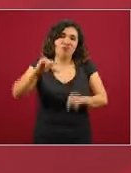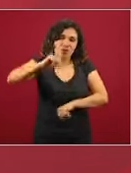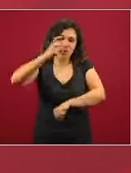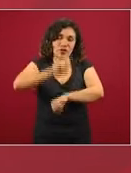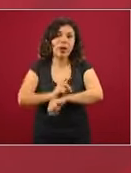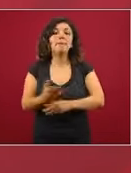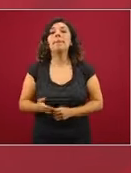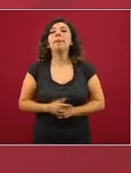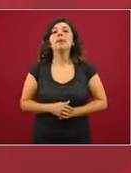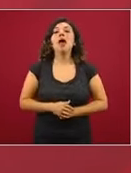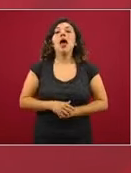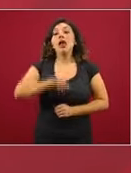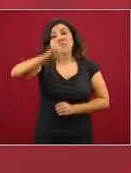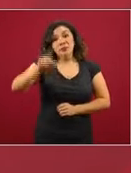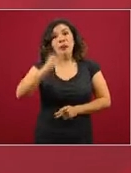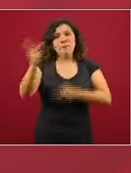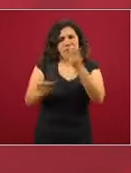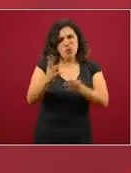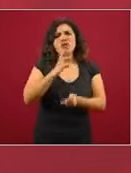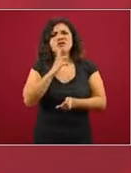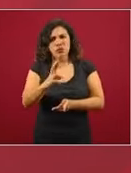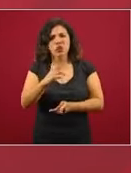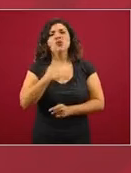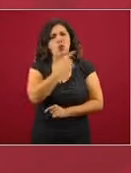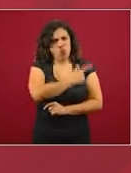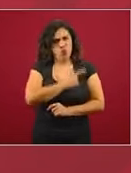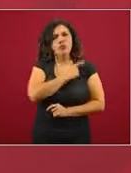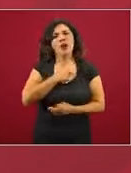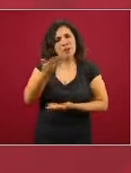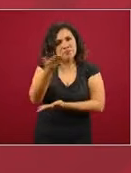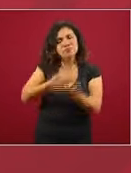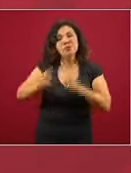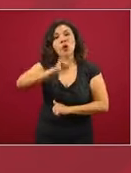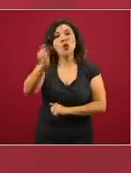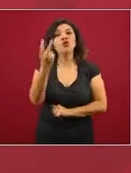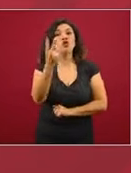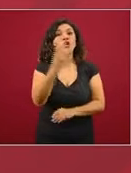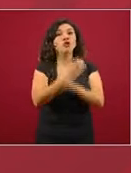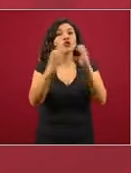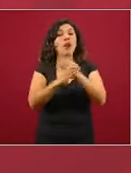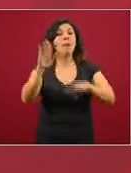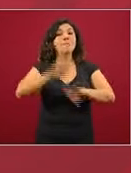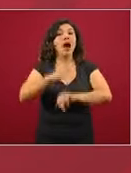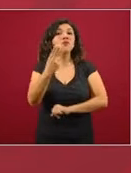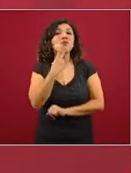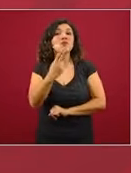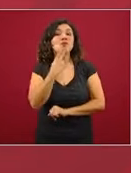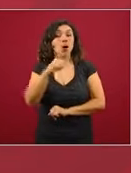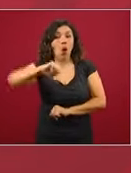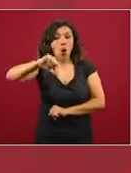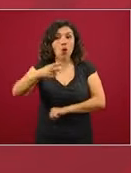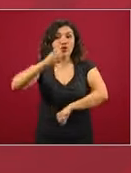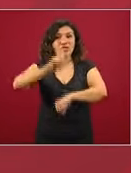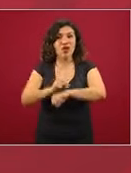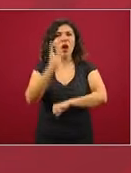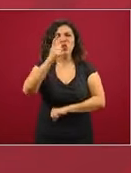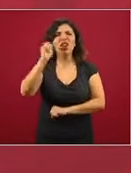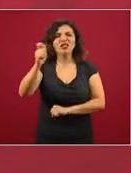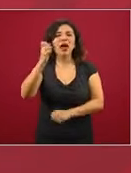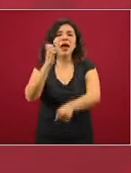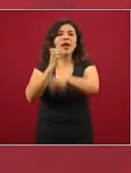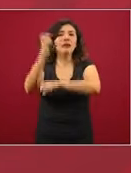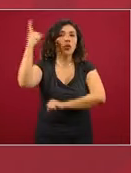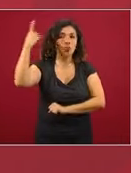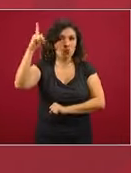hoy. Ahorita en la sesión de preguntas y respuestas me dará gusto compartirles dos experiencias útiles que tuvimos hoy, una referida al Estado